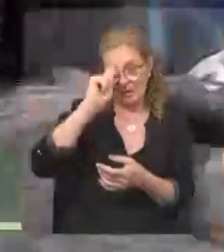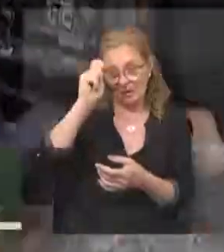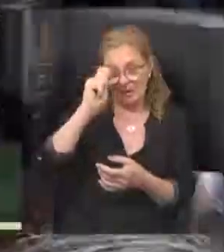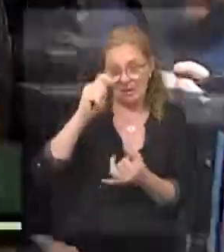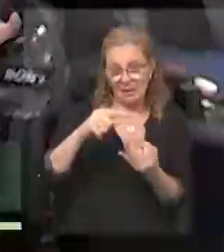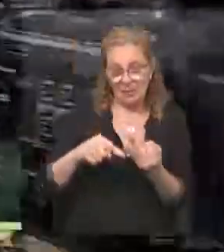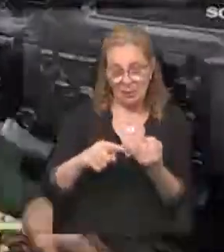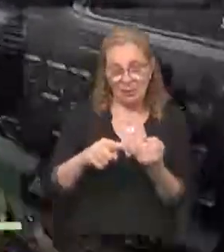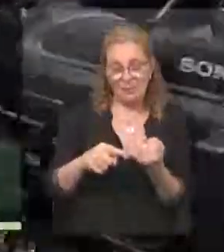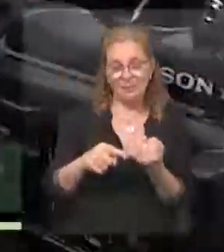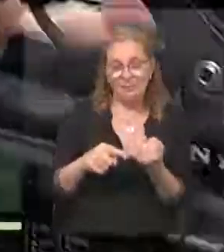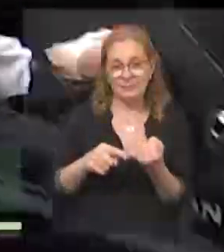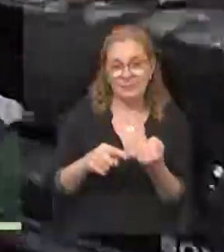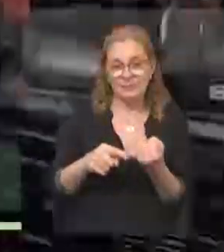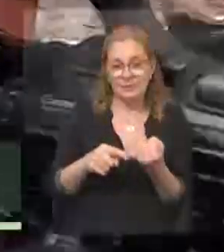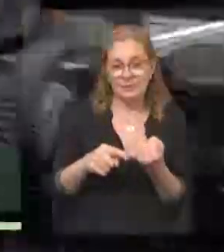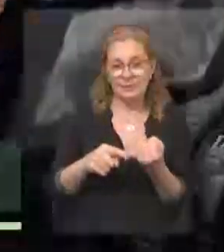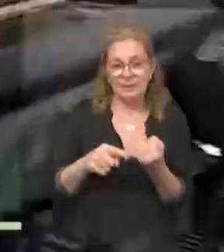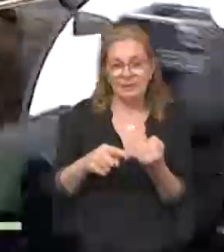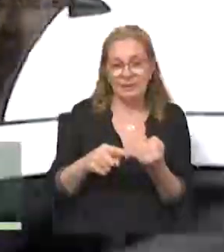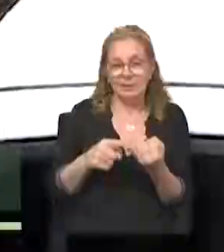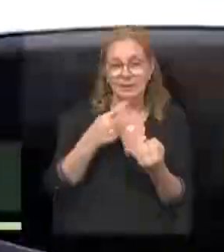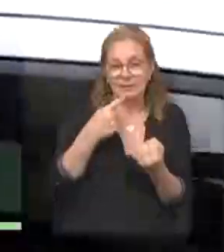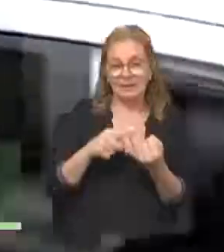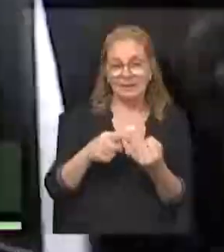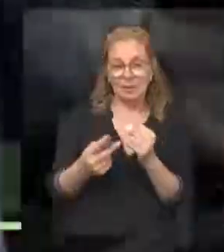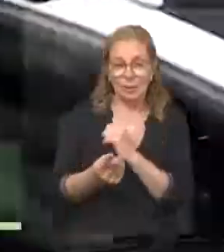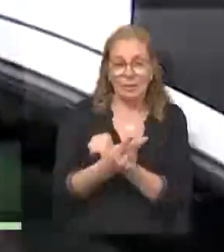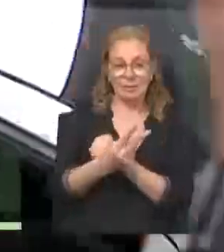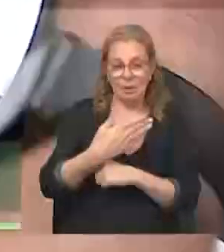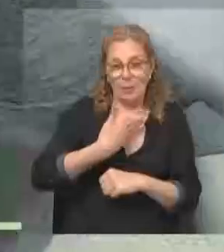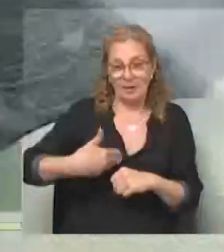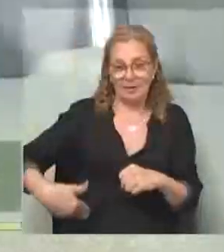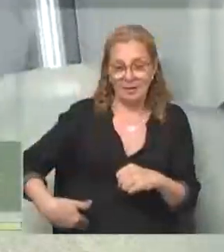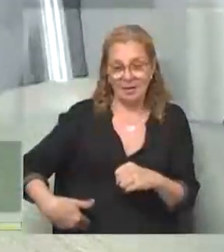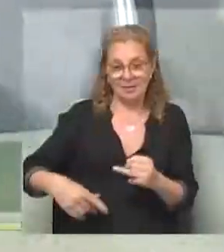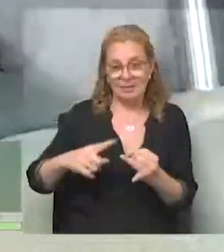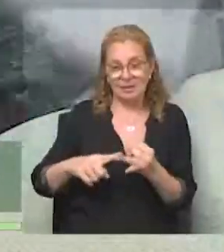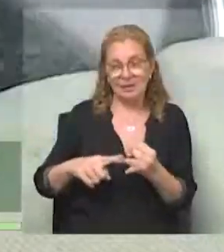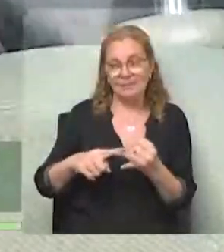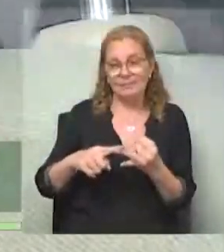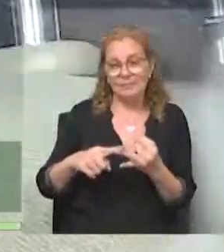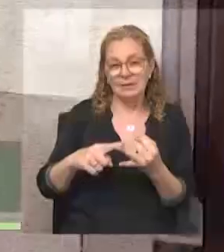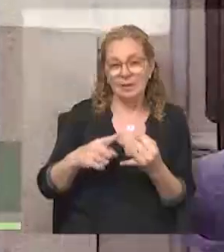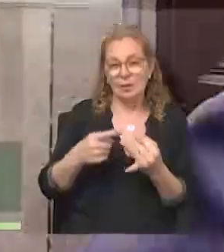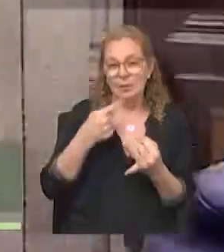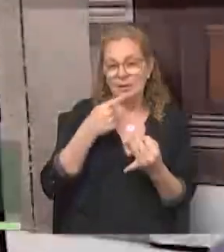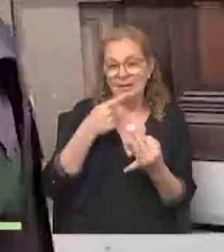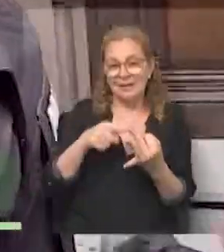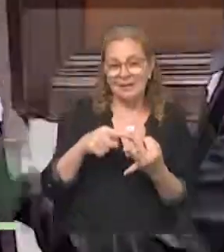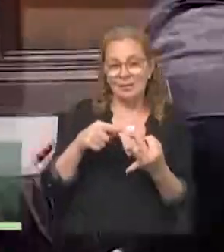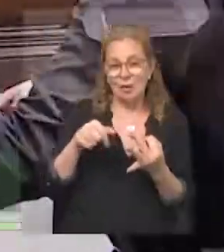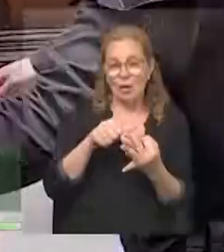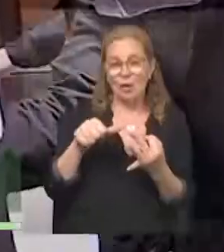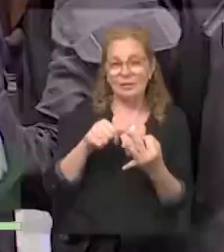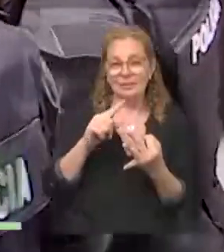como este cas que ocurrió con el guardaespalda del presidente como lo que sucedió últimamente